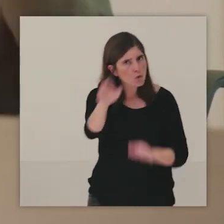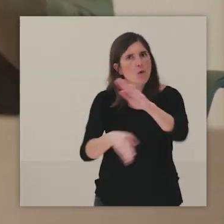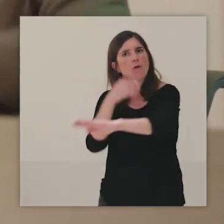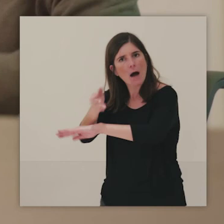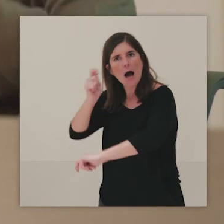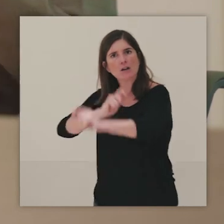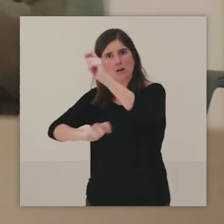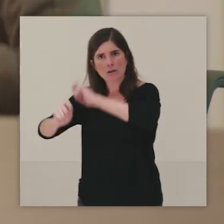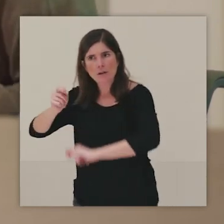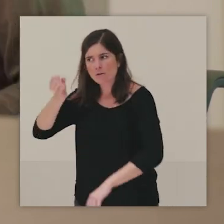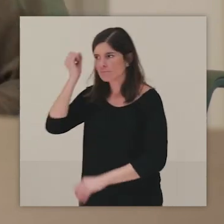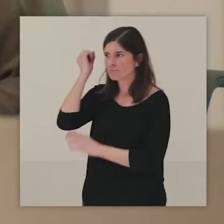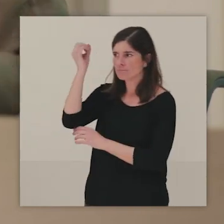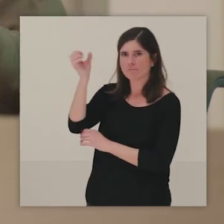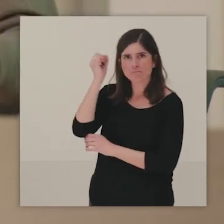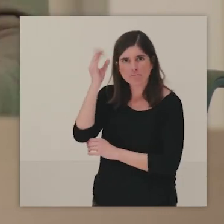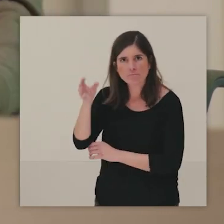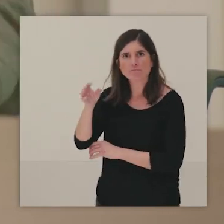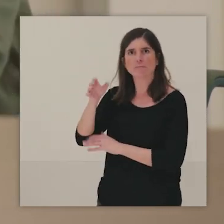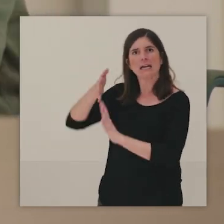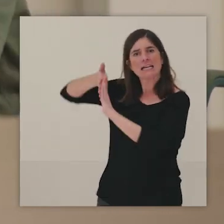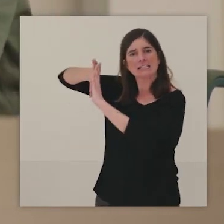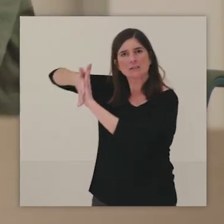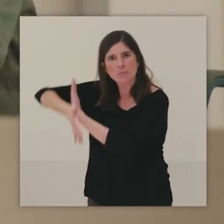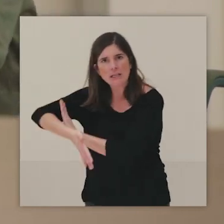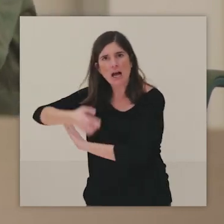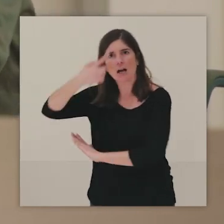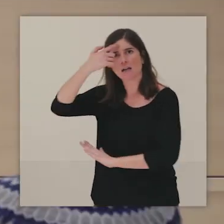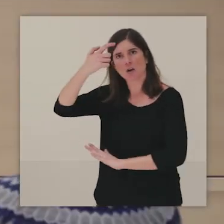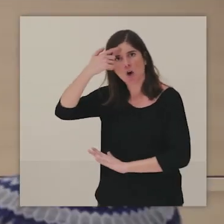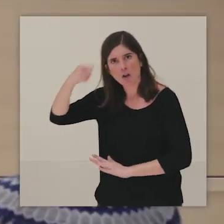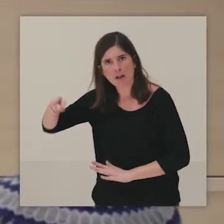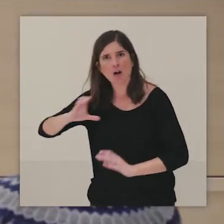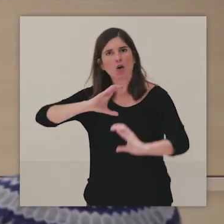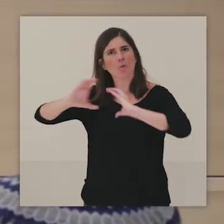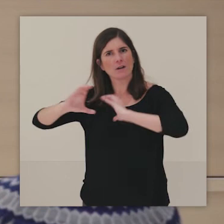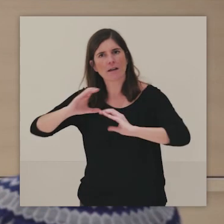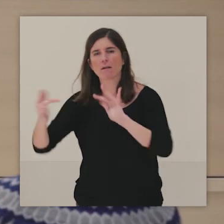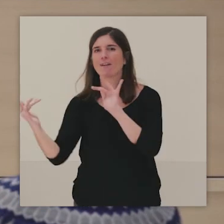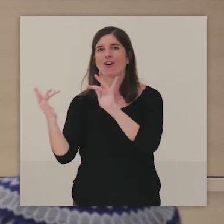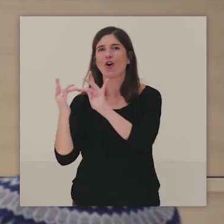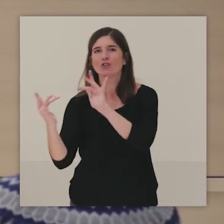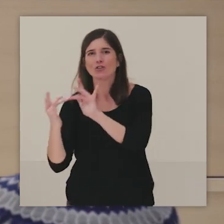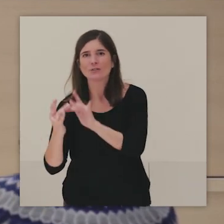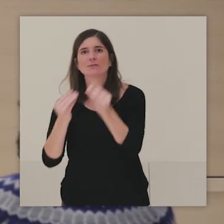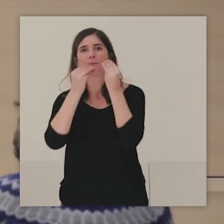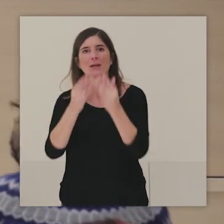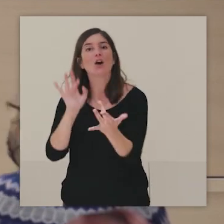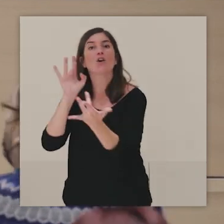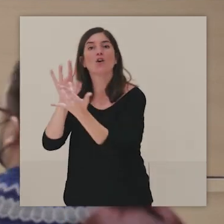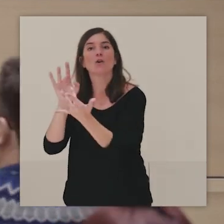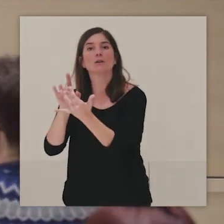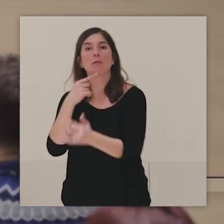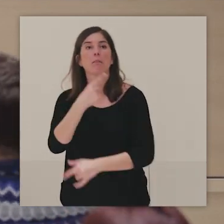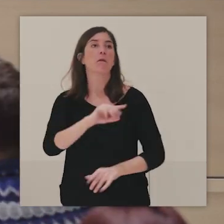organicen, recuérdenles, hagan un mailing, boletines. Ese es el tipo de comunicación que funciona dirigiéndose al